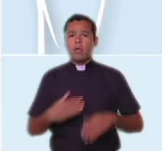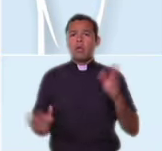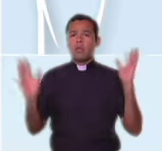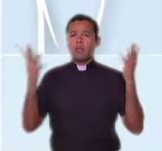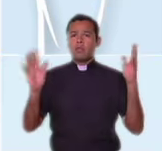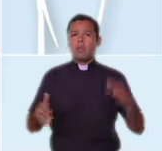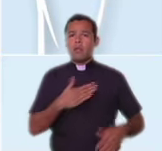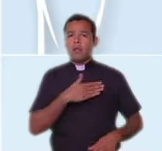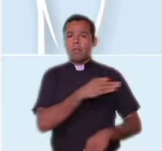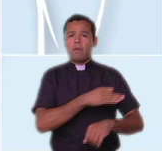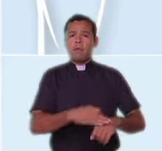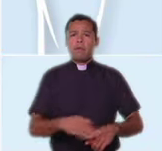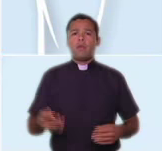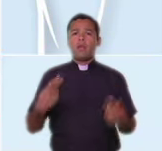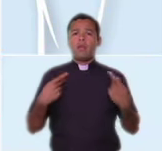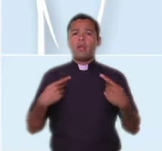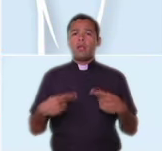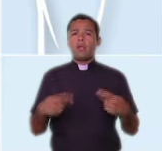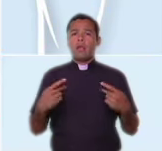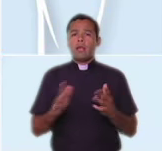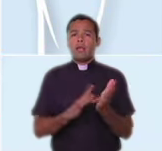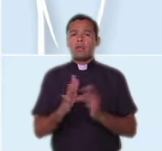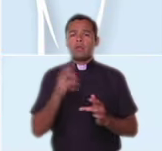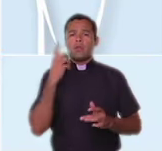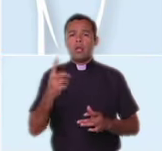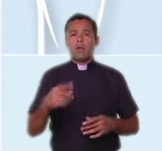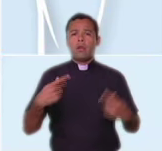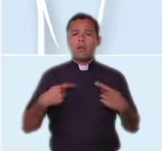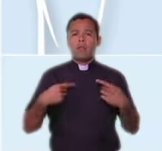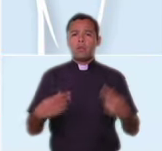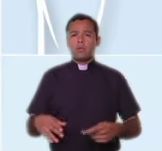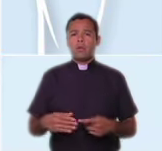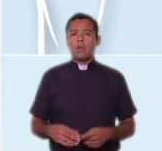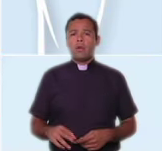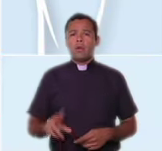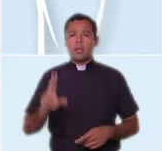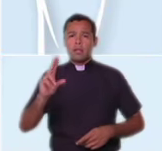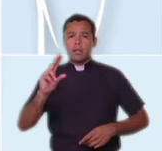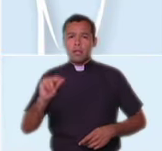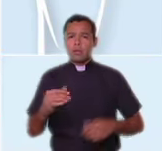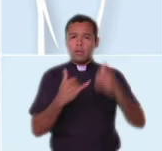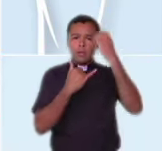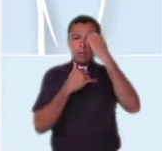el que empuña al arado y mira hacia atrás, no sirve para el reino de Dios.